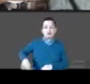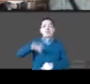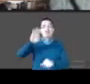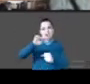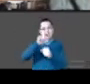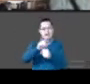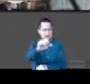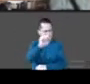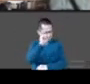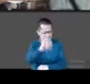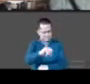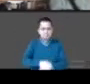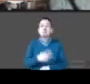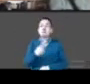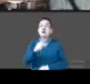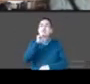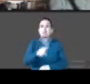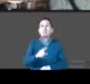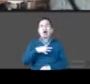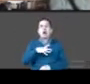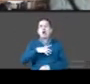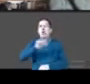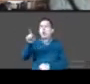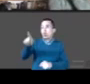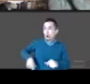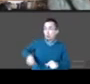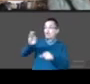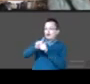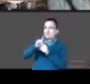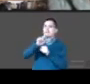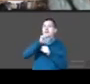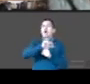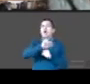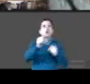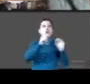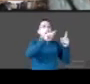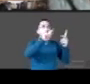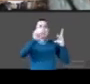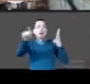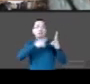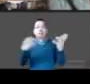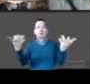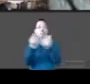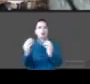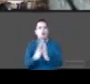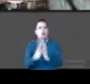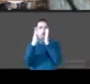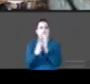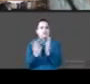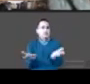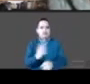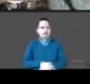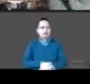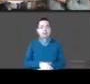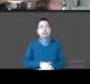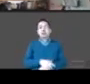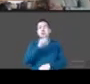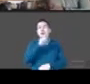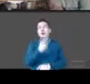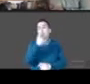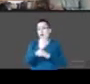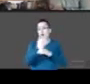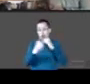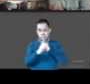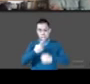coordinación de varios agentes de varios actores y algo que hemos planteado también desde Coneval y justo en la coyuntura de